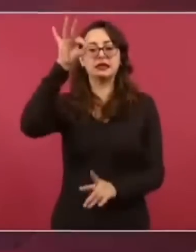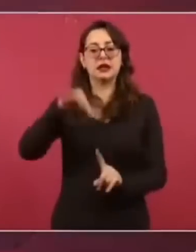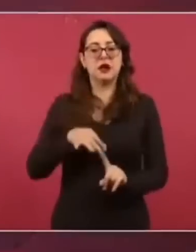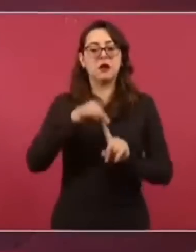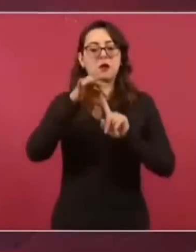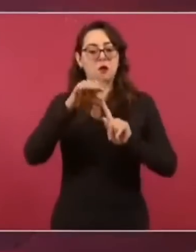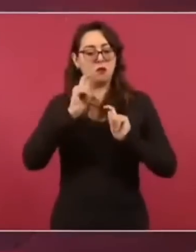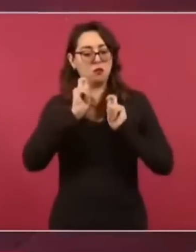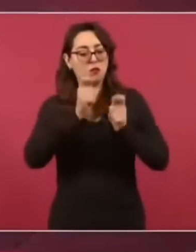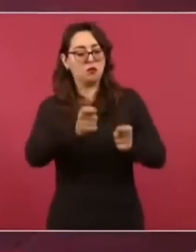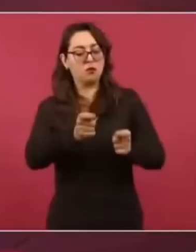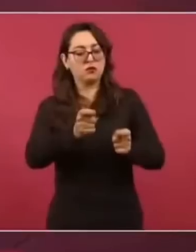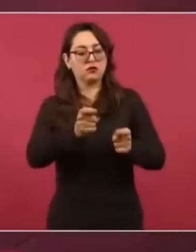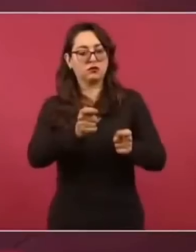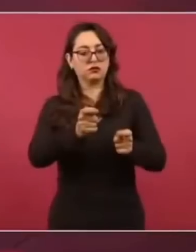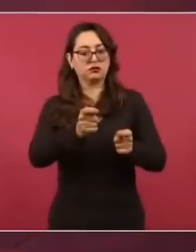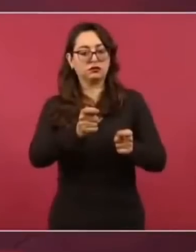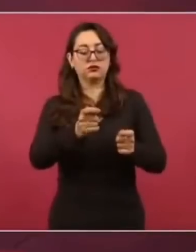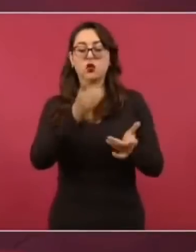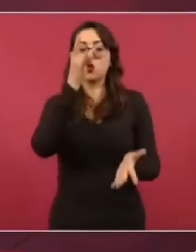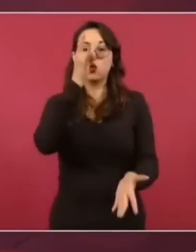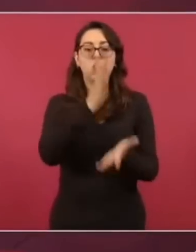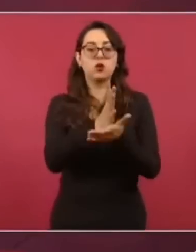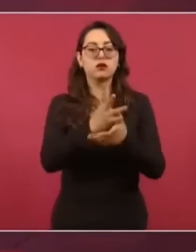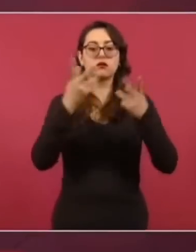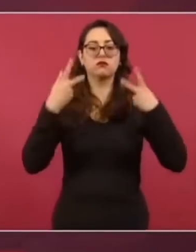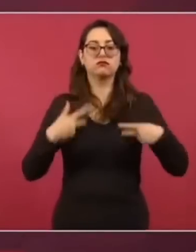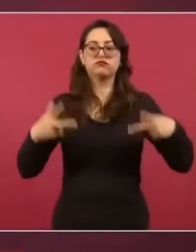al que lo eligió,